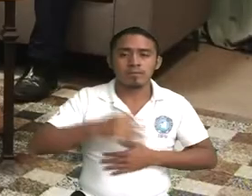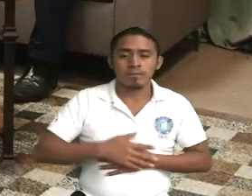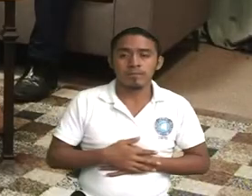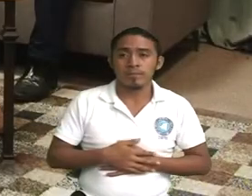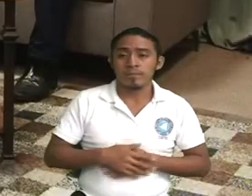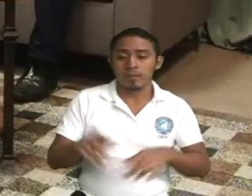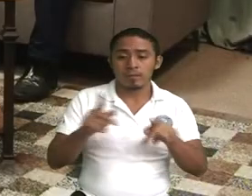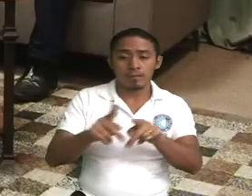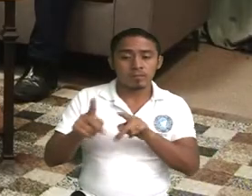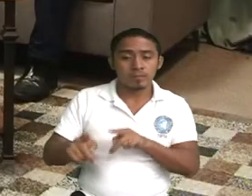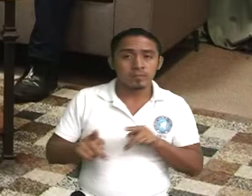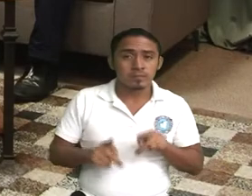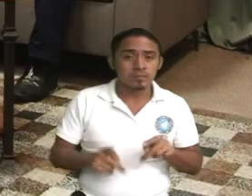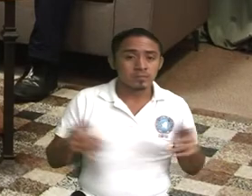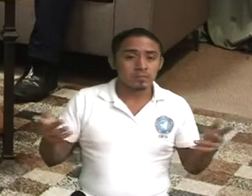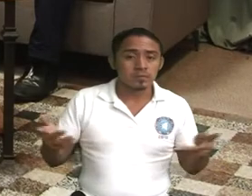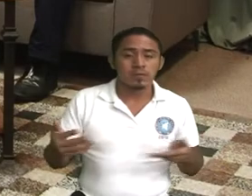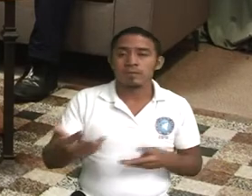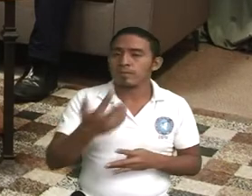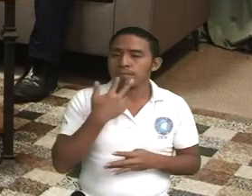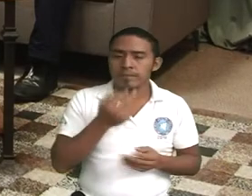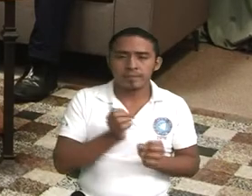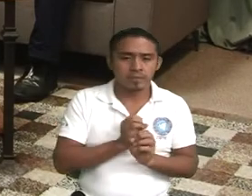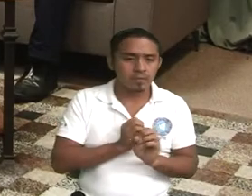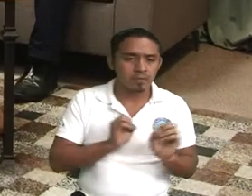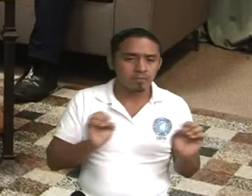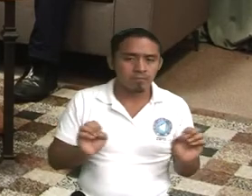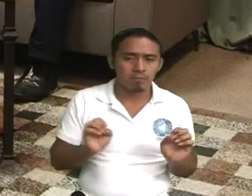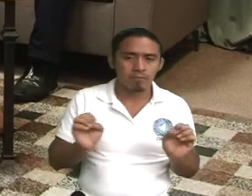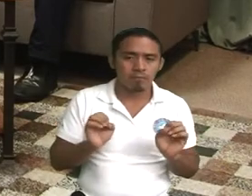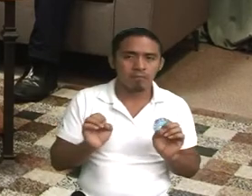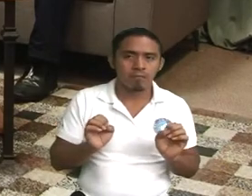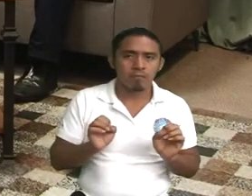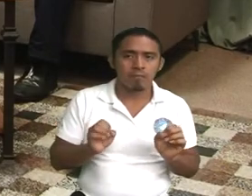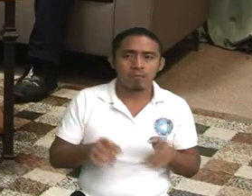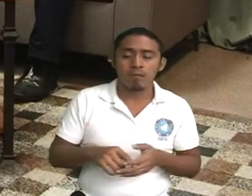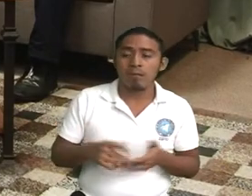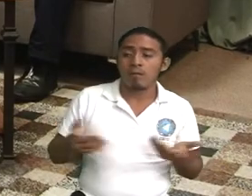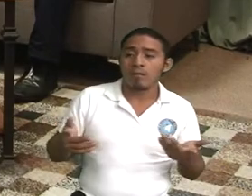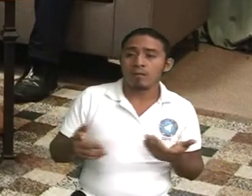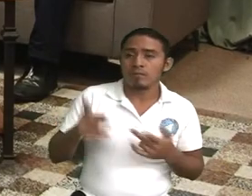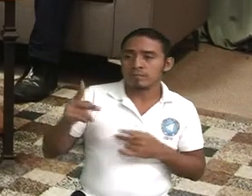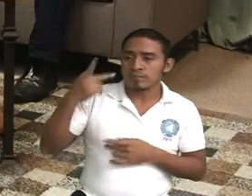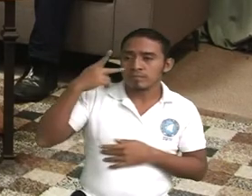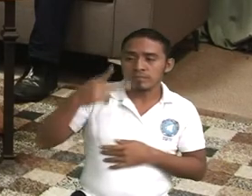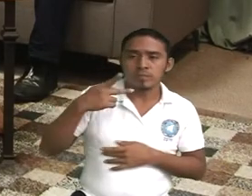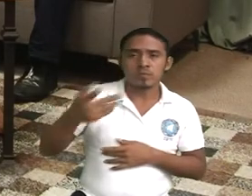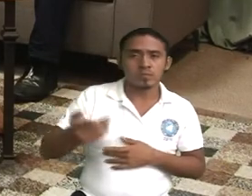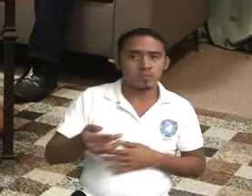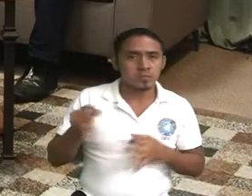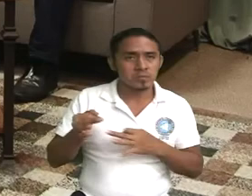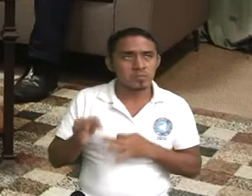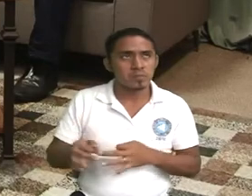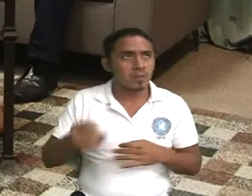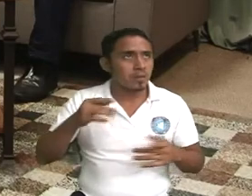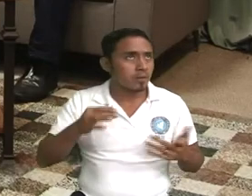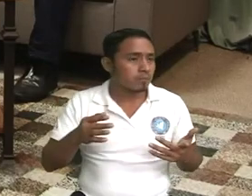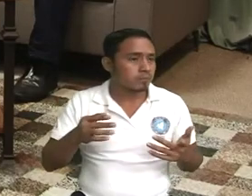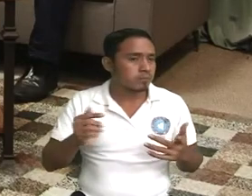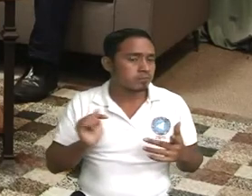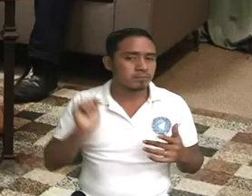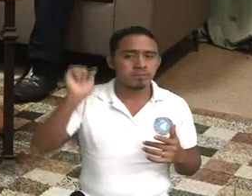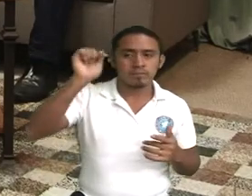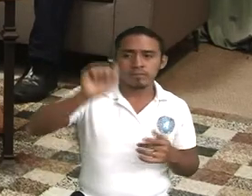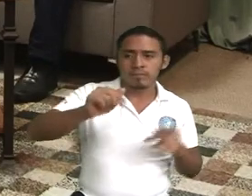la población que no es parte de la organización de los agasajos, el reconocimiento cuando llegan